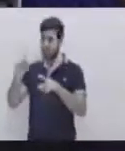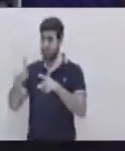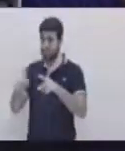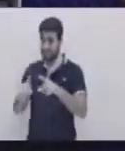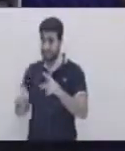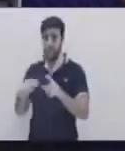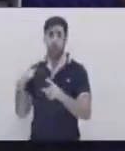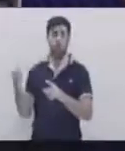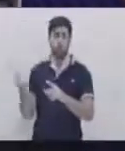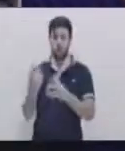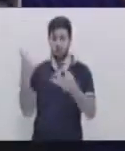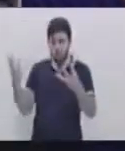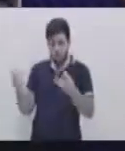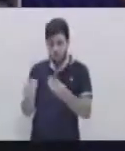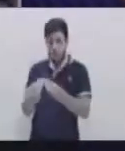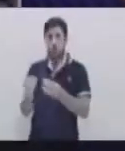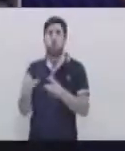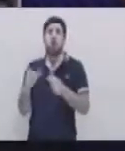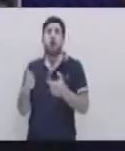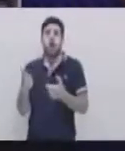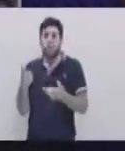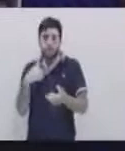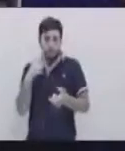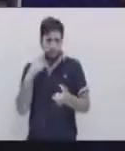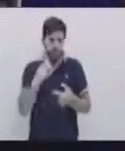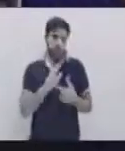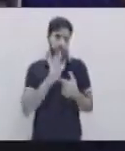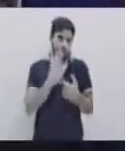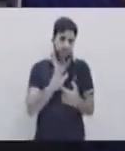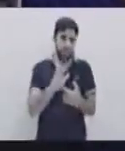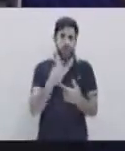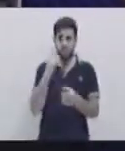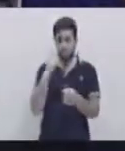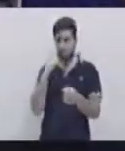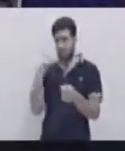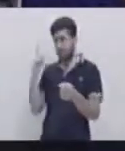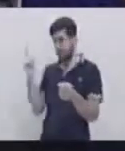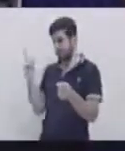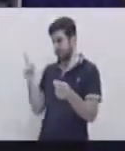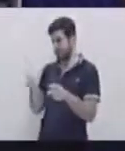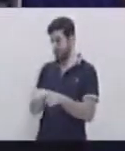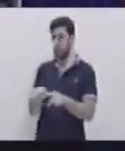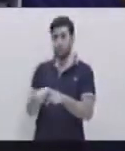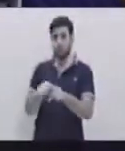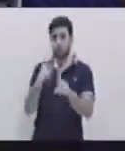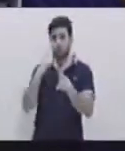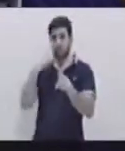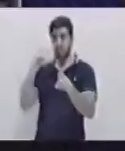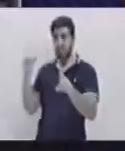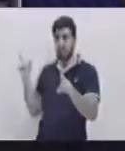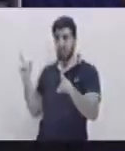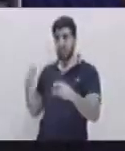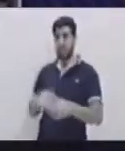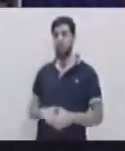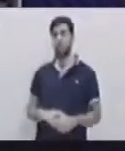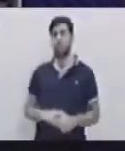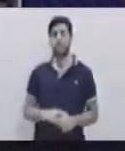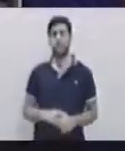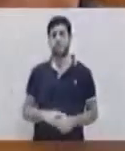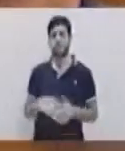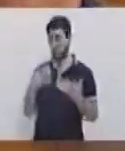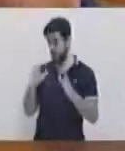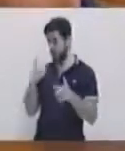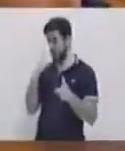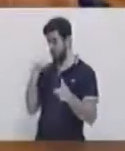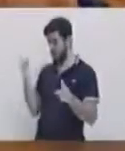pintar todas nuestras partes específicamente, voy a tener cada uno de ellos pintado de esta